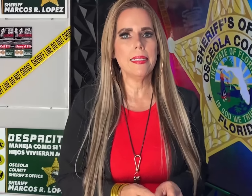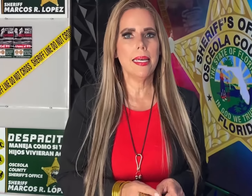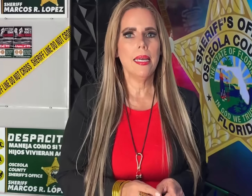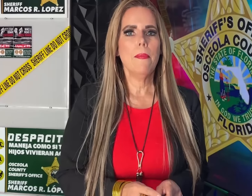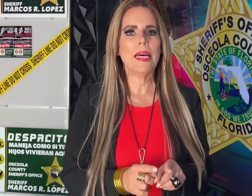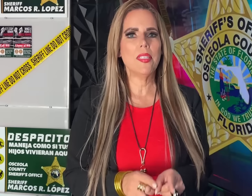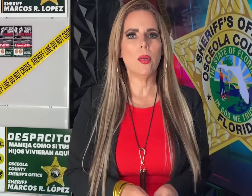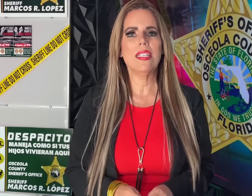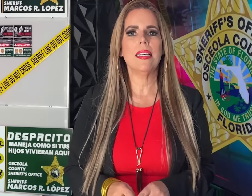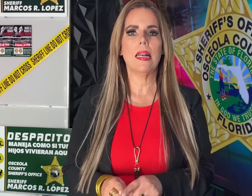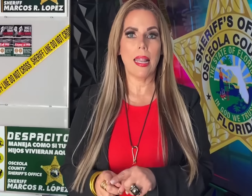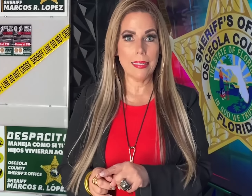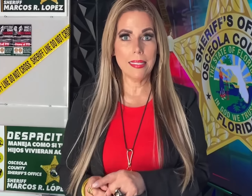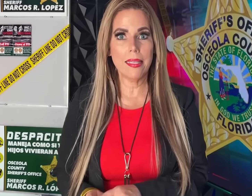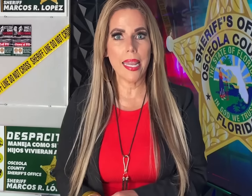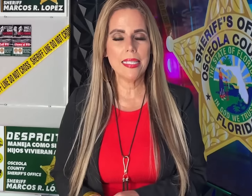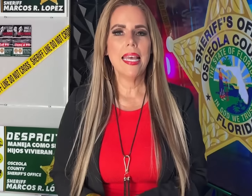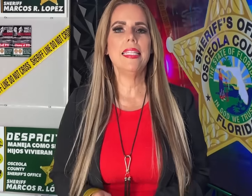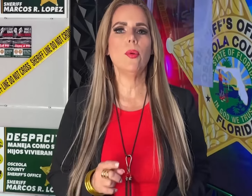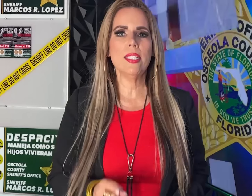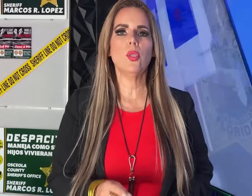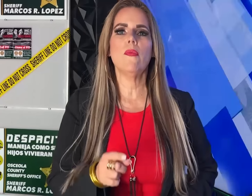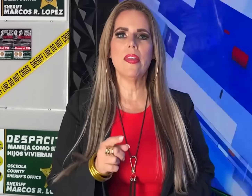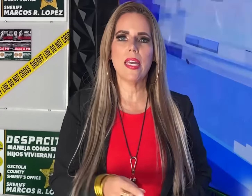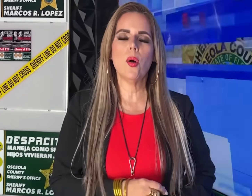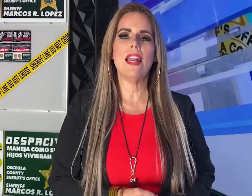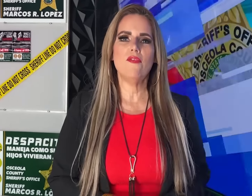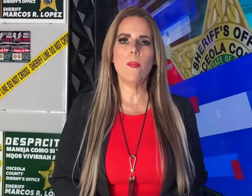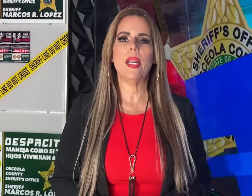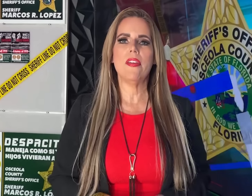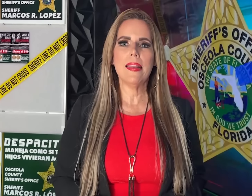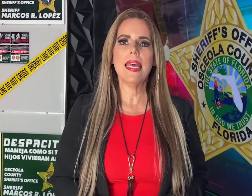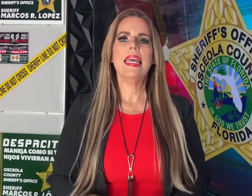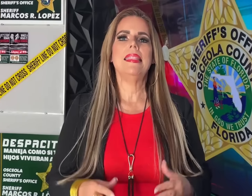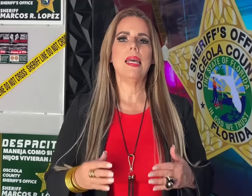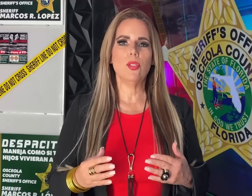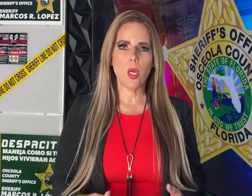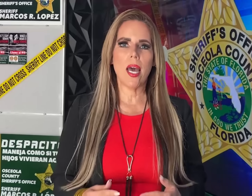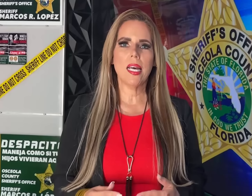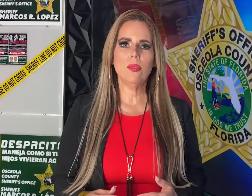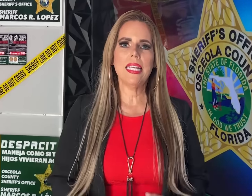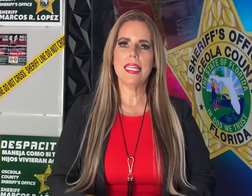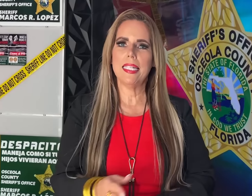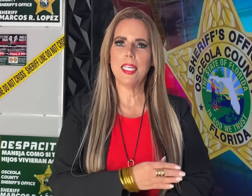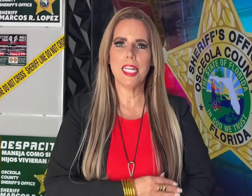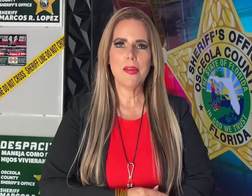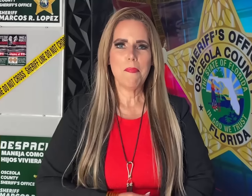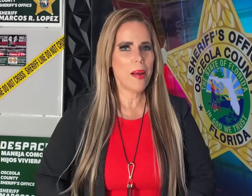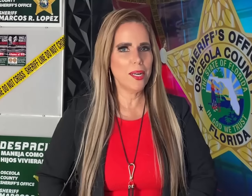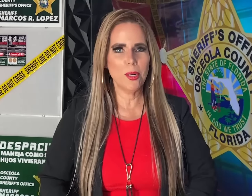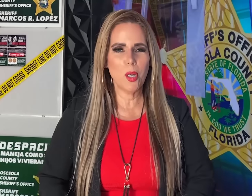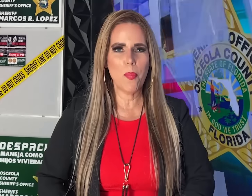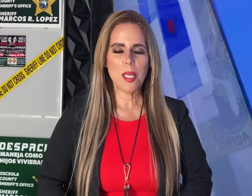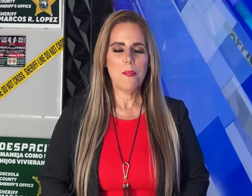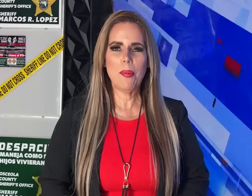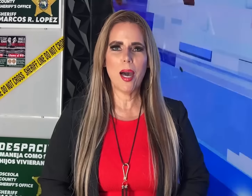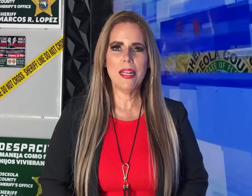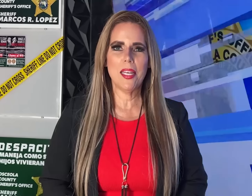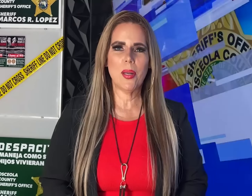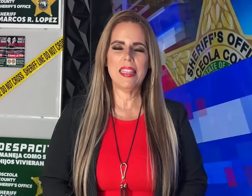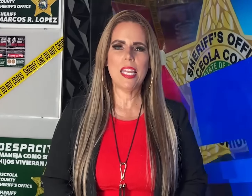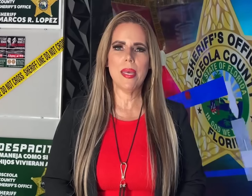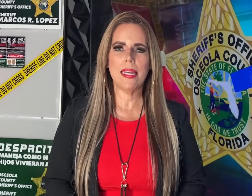a la cárcel pasaron a ser las estrellas de nuestro video la alfombra verde de oola County y el sherif Marcos López